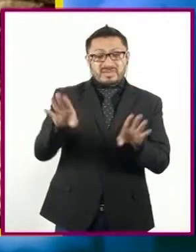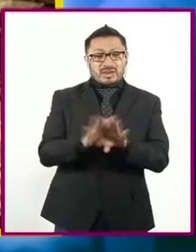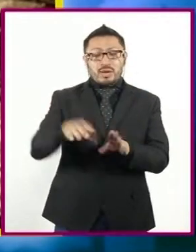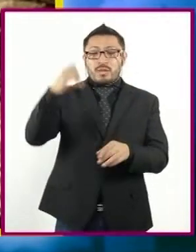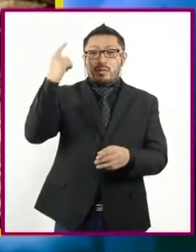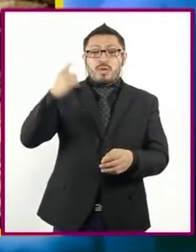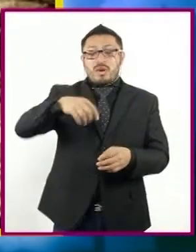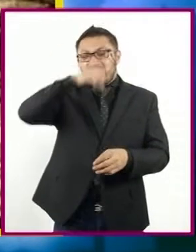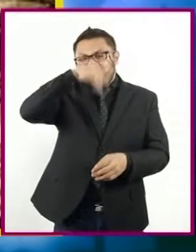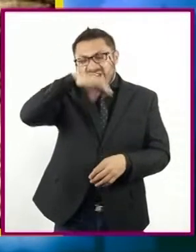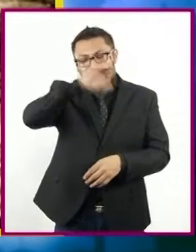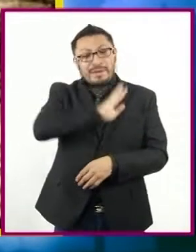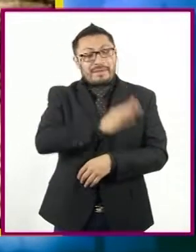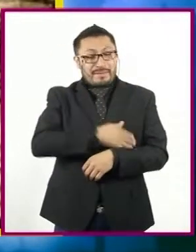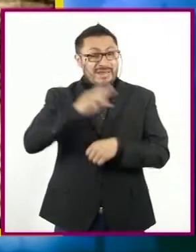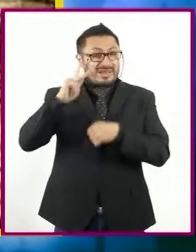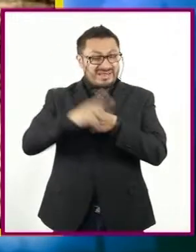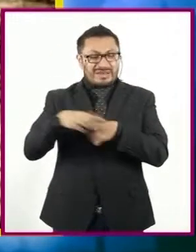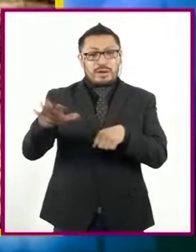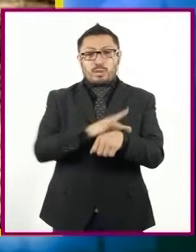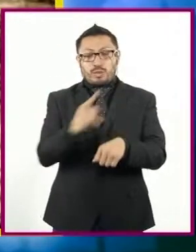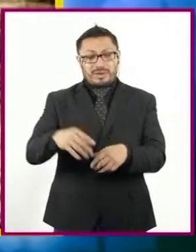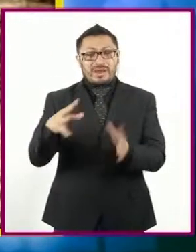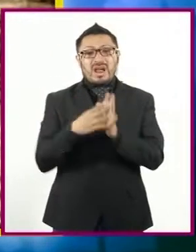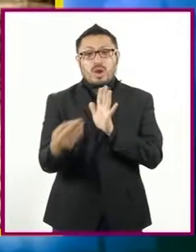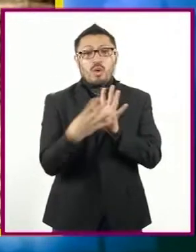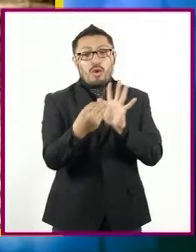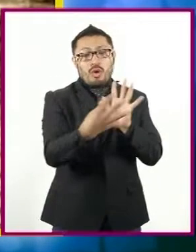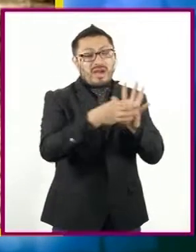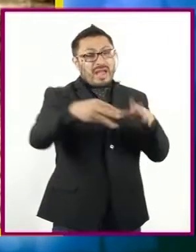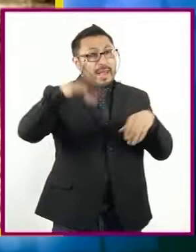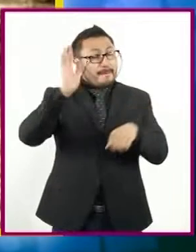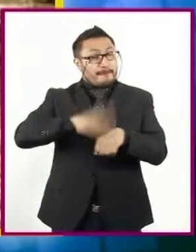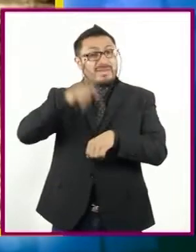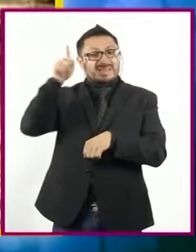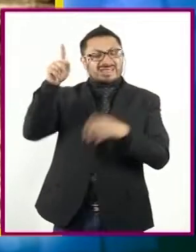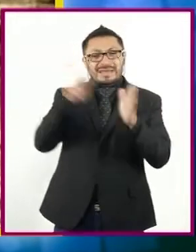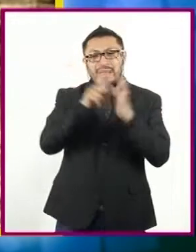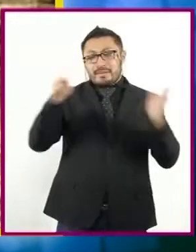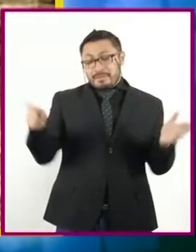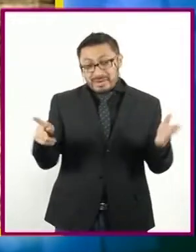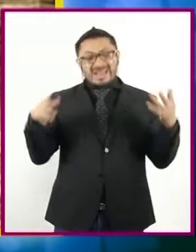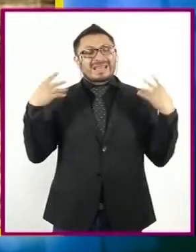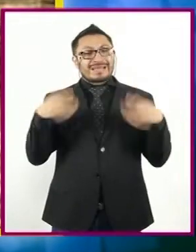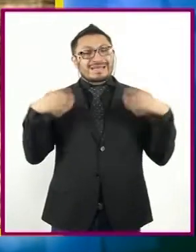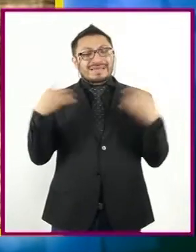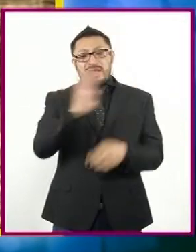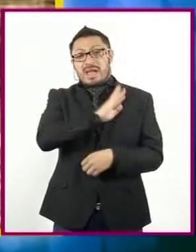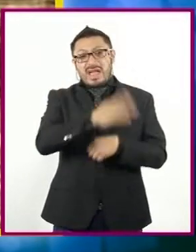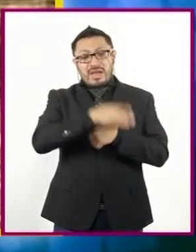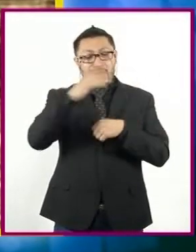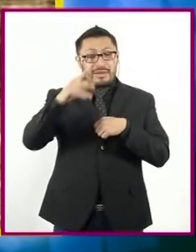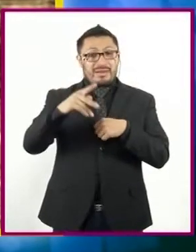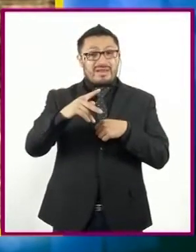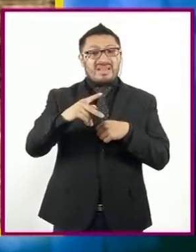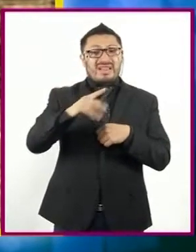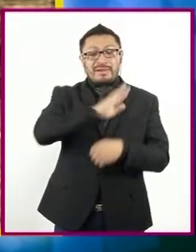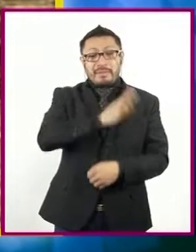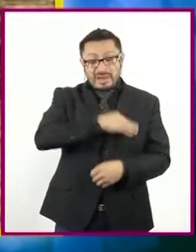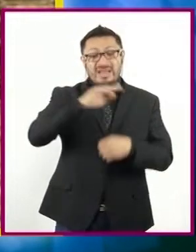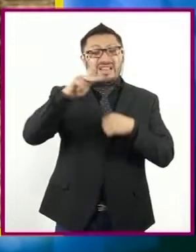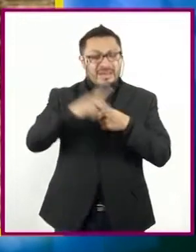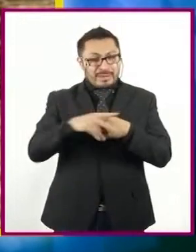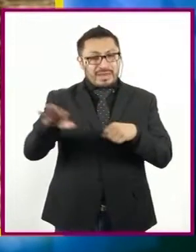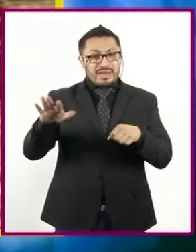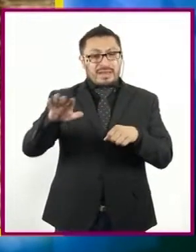española, porque la pandemia ocupó una mayor atención de la prensa en España que en el resto de Europa, ya que no estaba involucrada